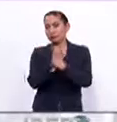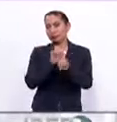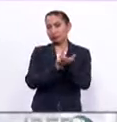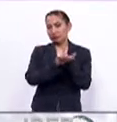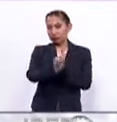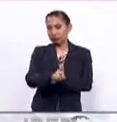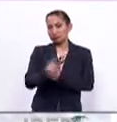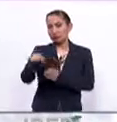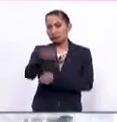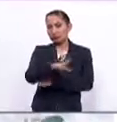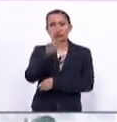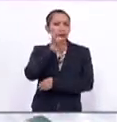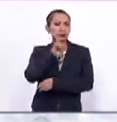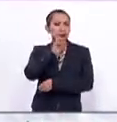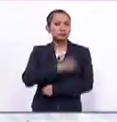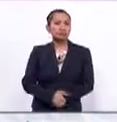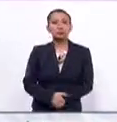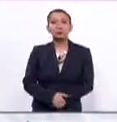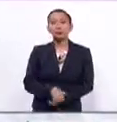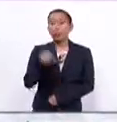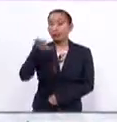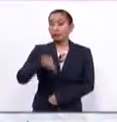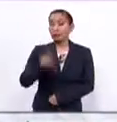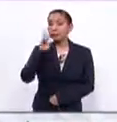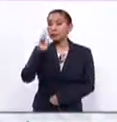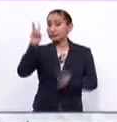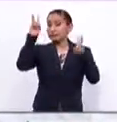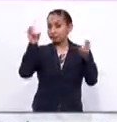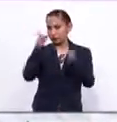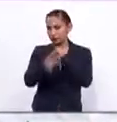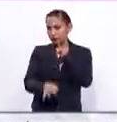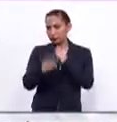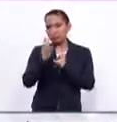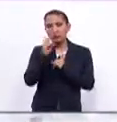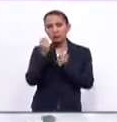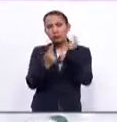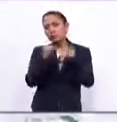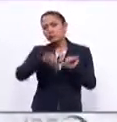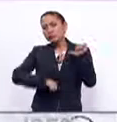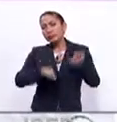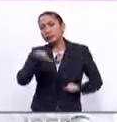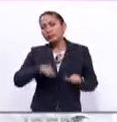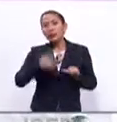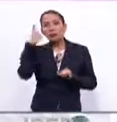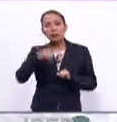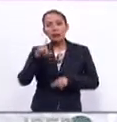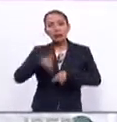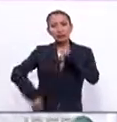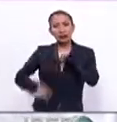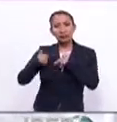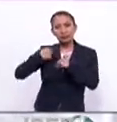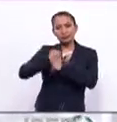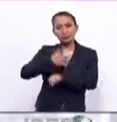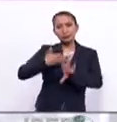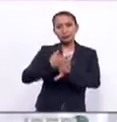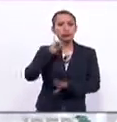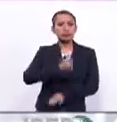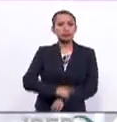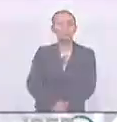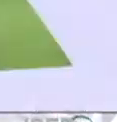los derechos de este sector de la población. En la entrega de hoy, nuestra última entrega, veremos algunas acciones para contrarrestar la violencia de